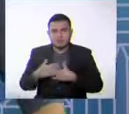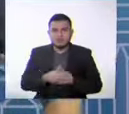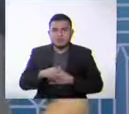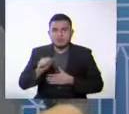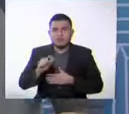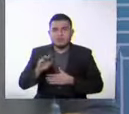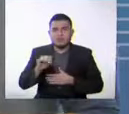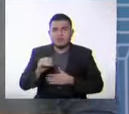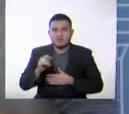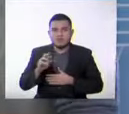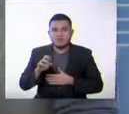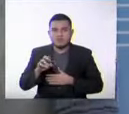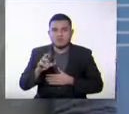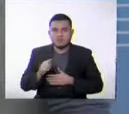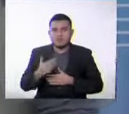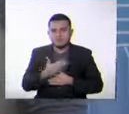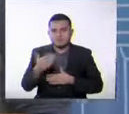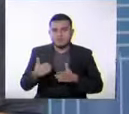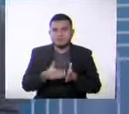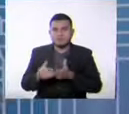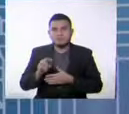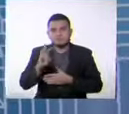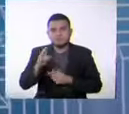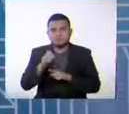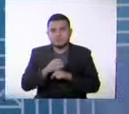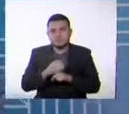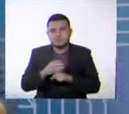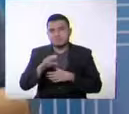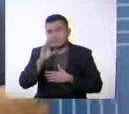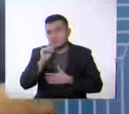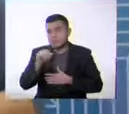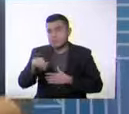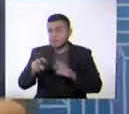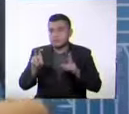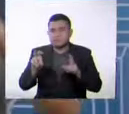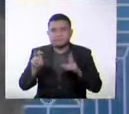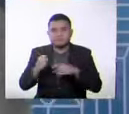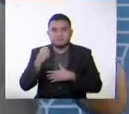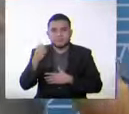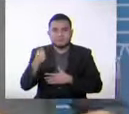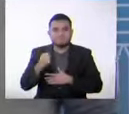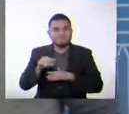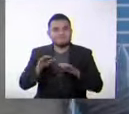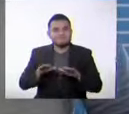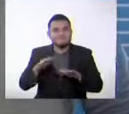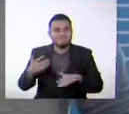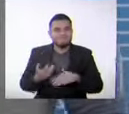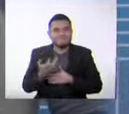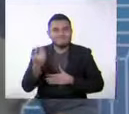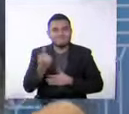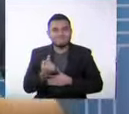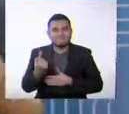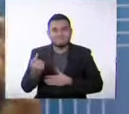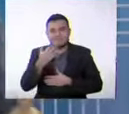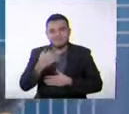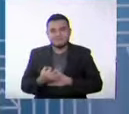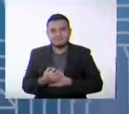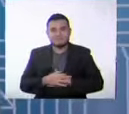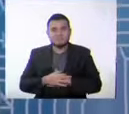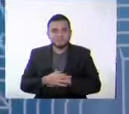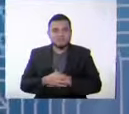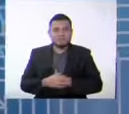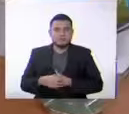muchísimas gracias. Hemos iniciado tercer ciclo hablando de esta temática muy interesante. Gracias a todas las personas que se están pendientes de